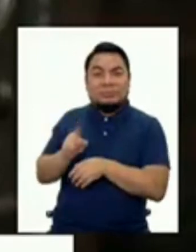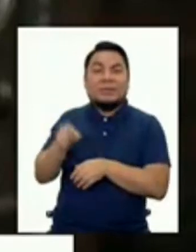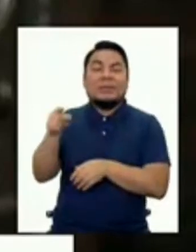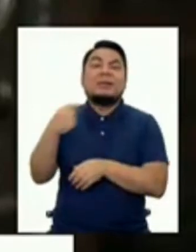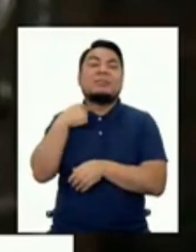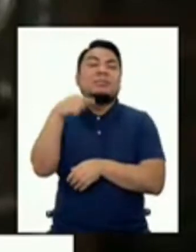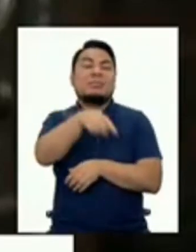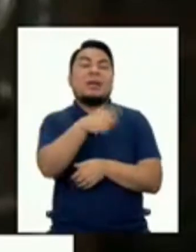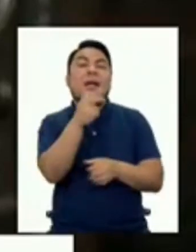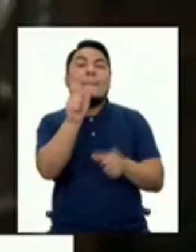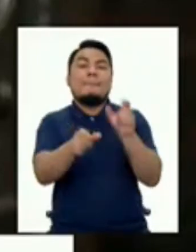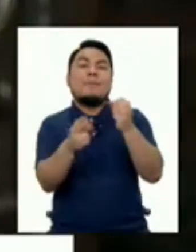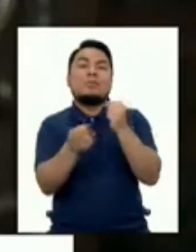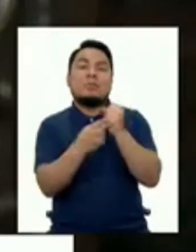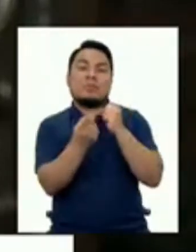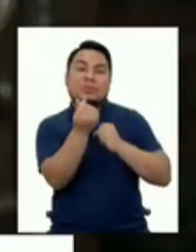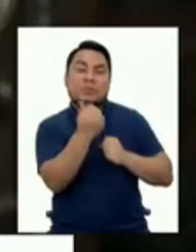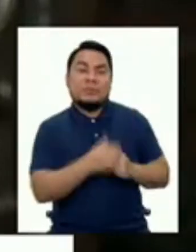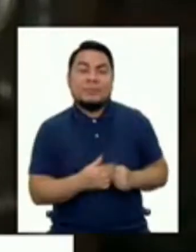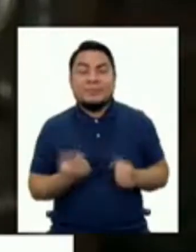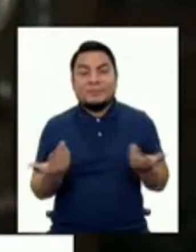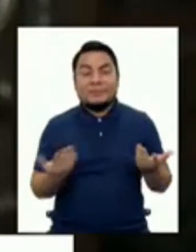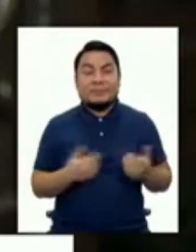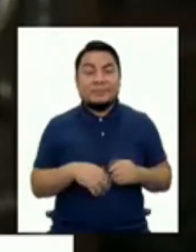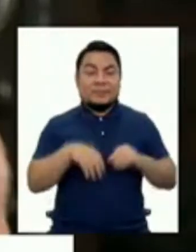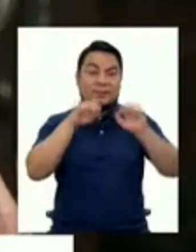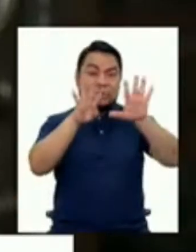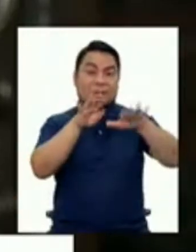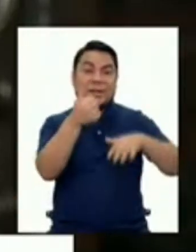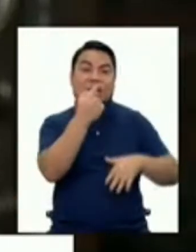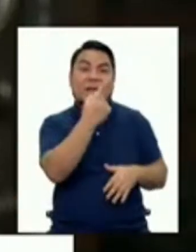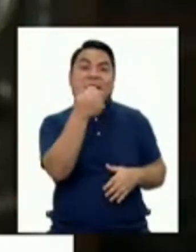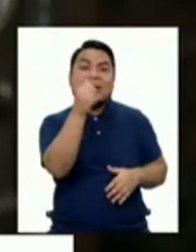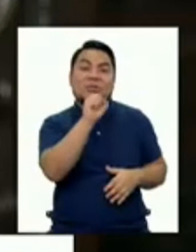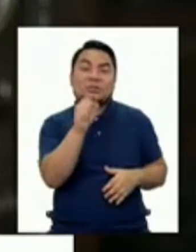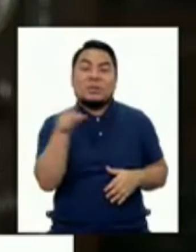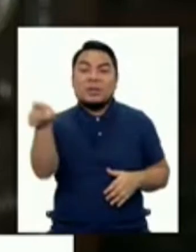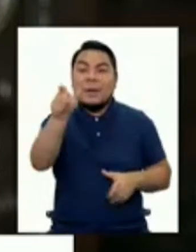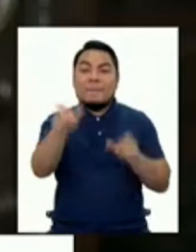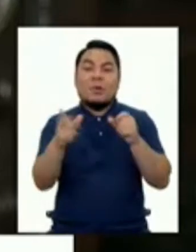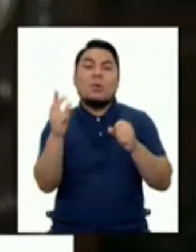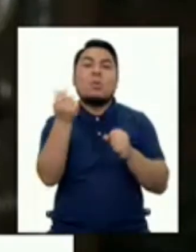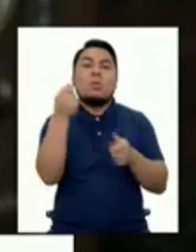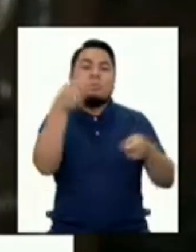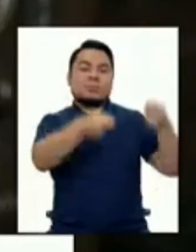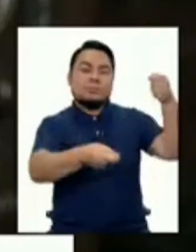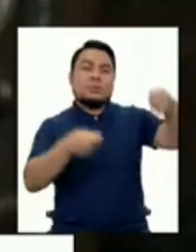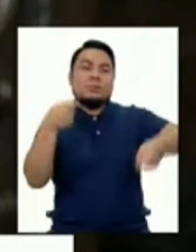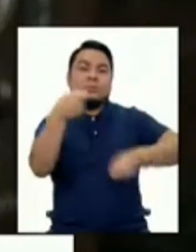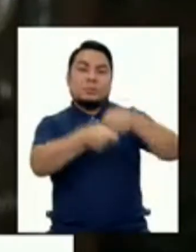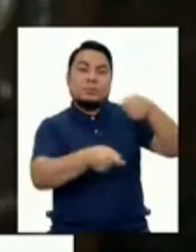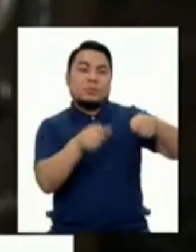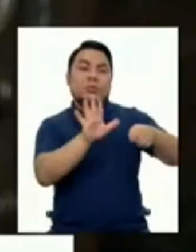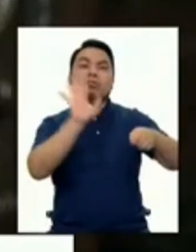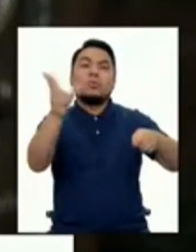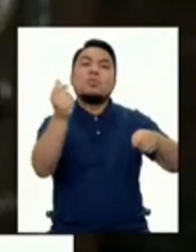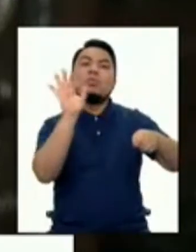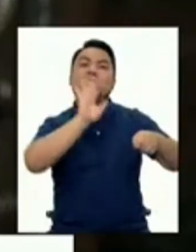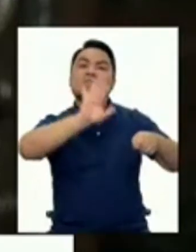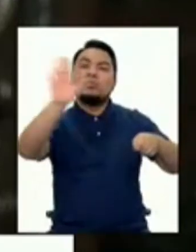ahorristas. 9 de cada 10 soles del sistema financiero es dinero de los ahorristas y tenemos que preservar sus